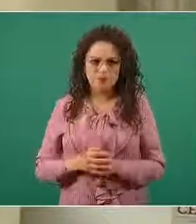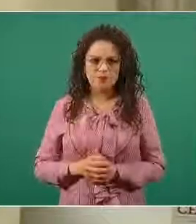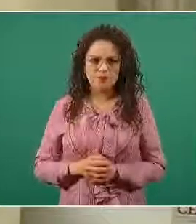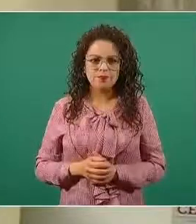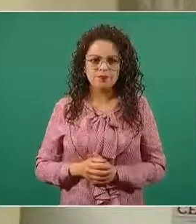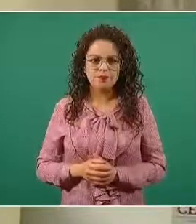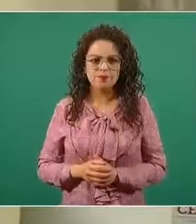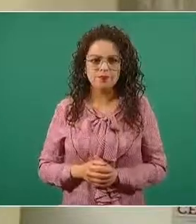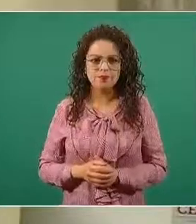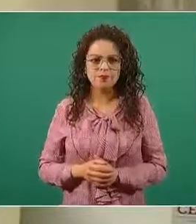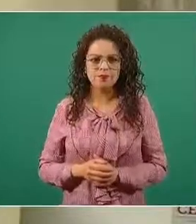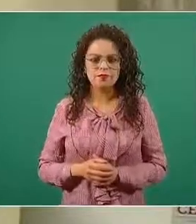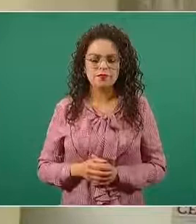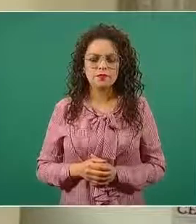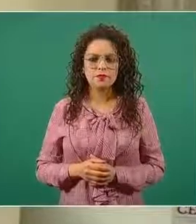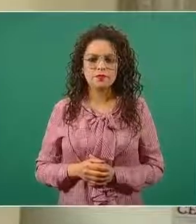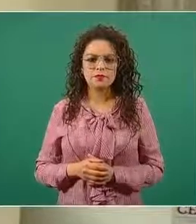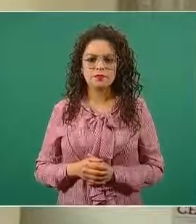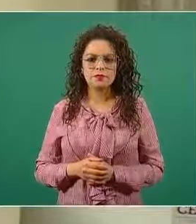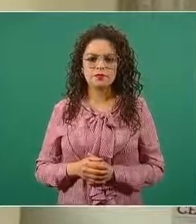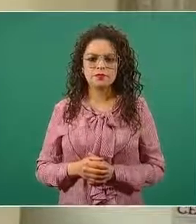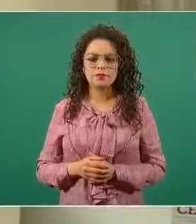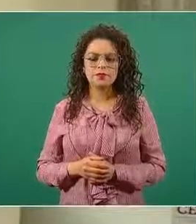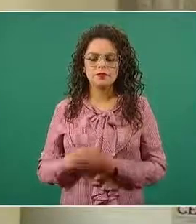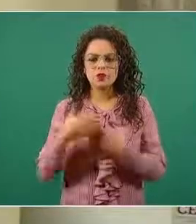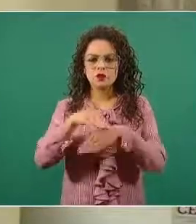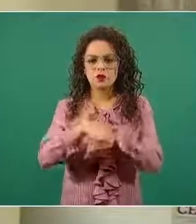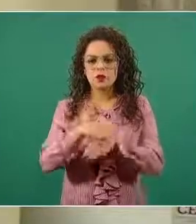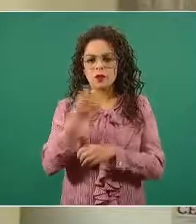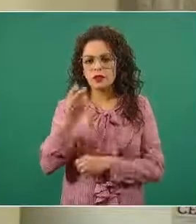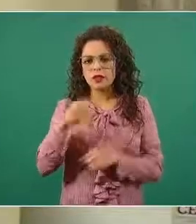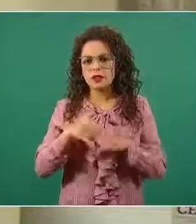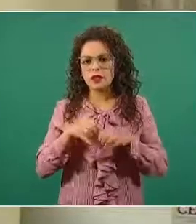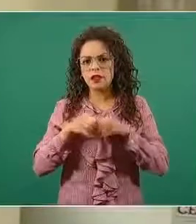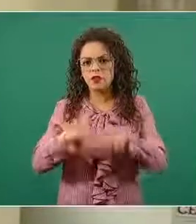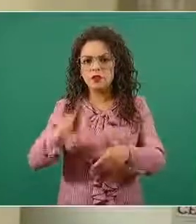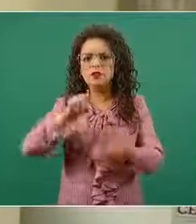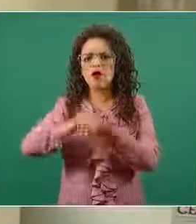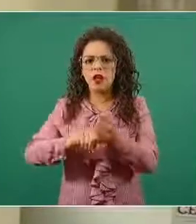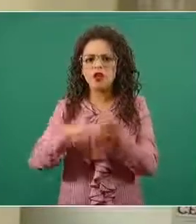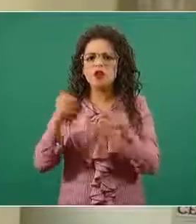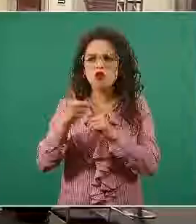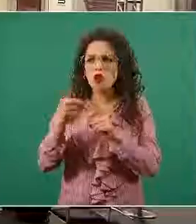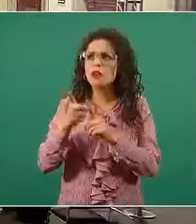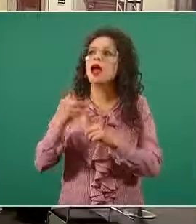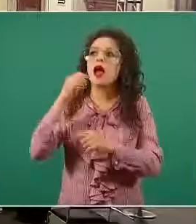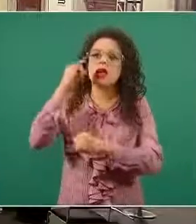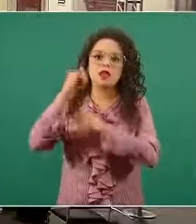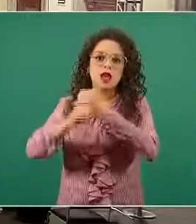con respecto a información que salió de nivel internacional?